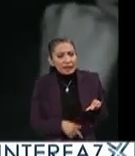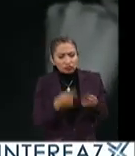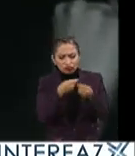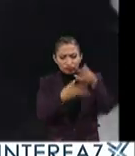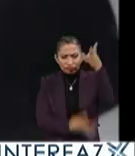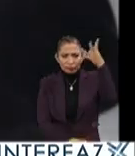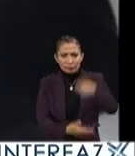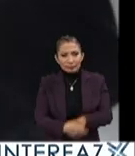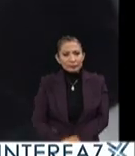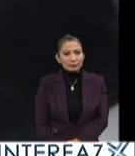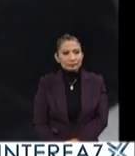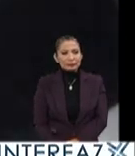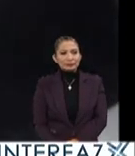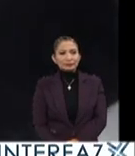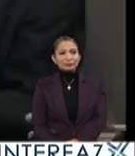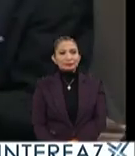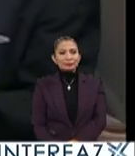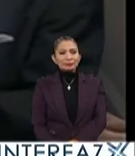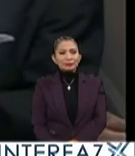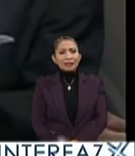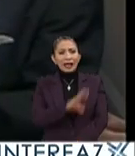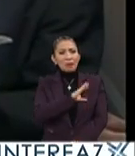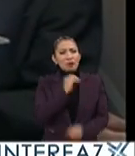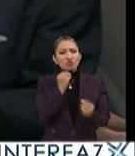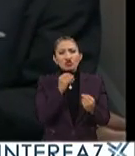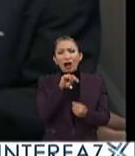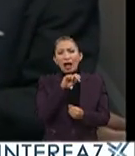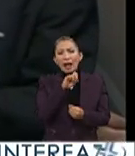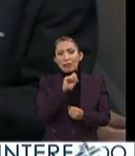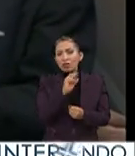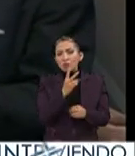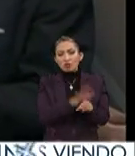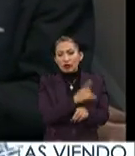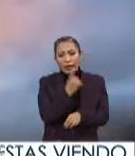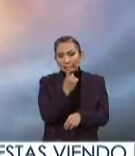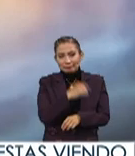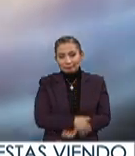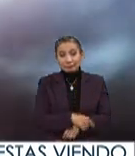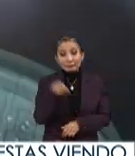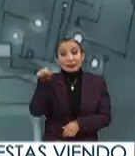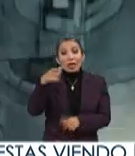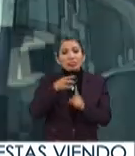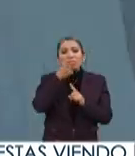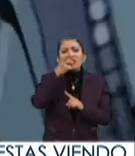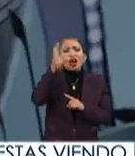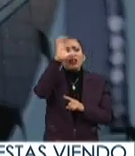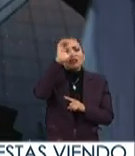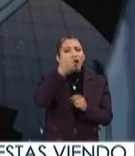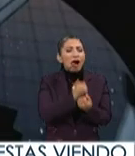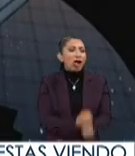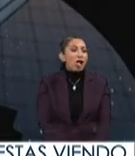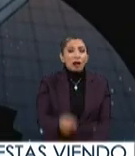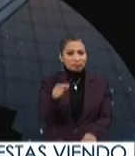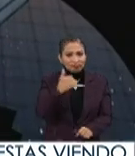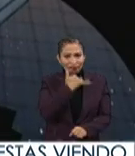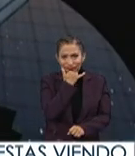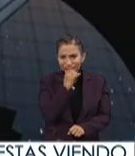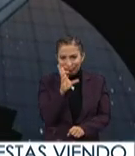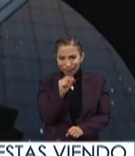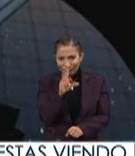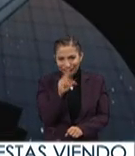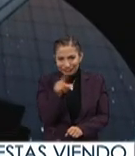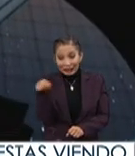entre otros. Queremos tanto a Canal 22 porque quien haya dicho que la ciencia es aburrida está